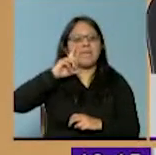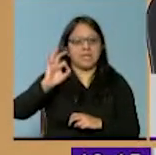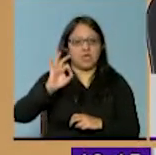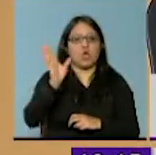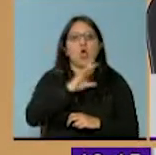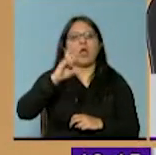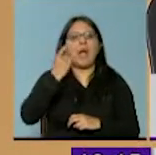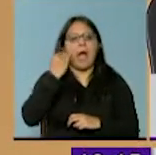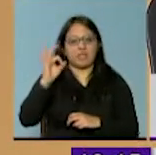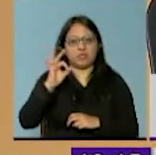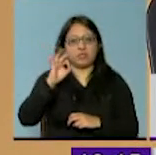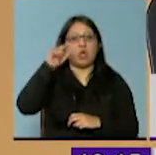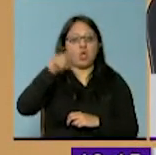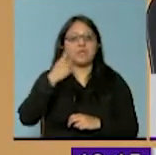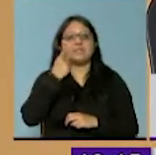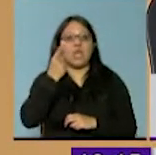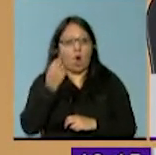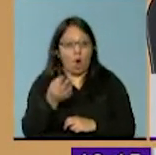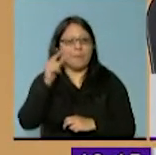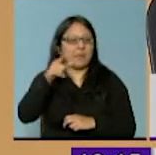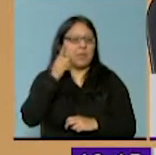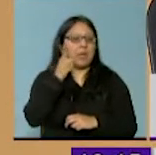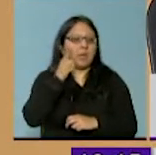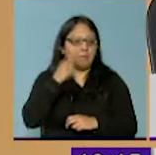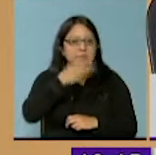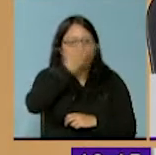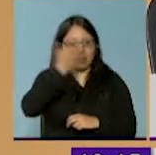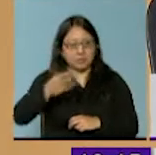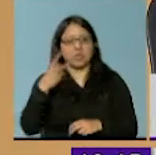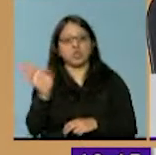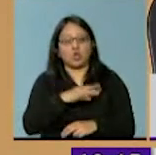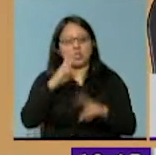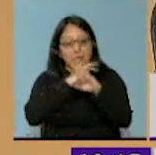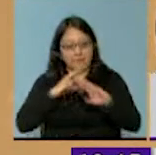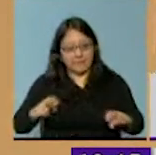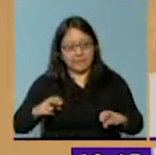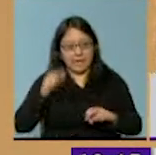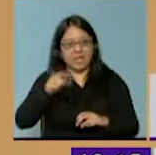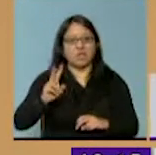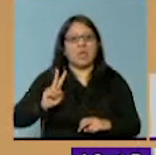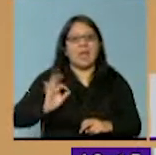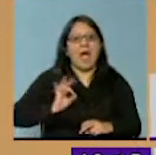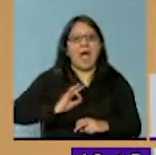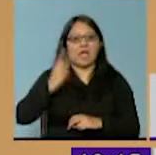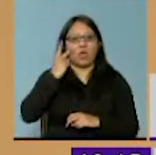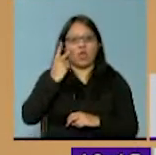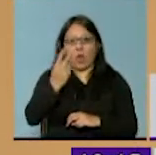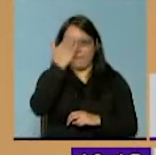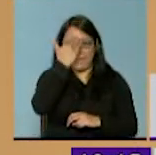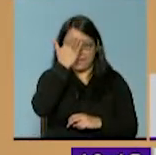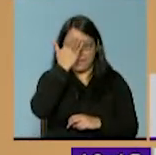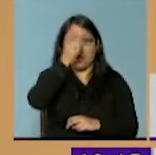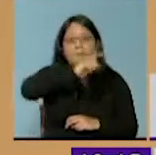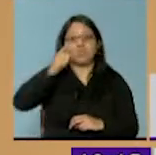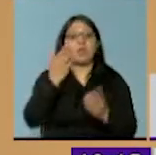Cayo, este personaje de la sociedad que venía siendo motivo de investigación desde 2015. Desde 2015 la gente te pedía,